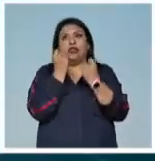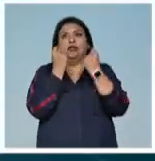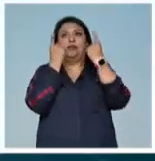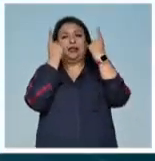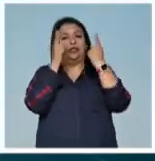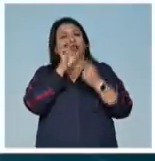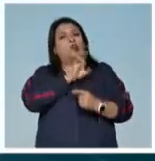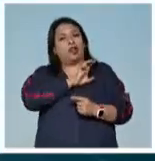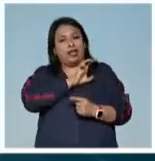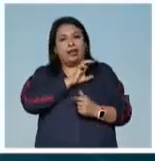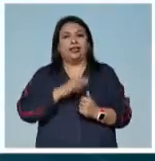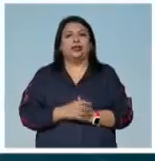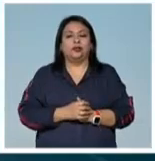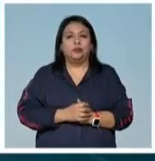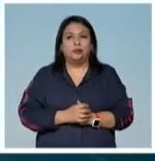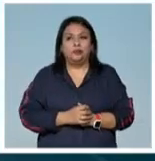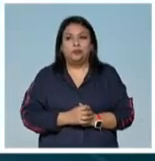y afecto.